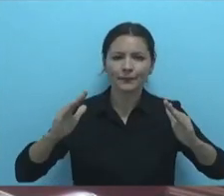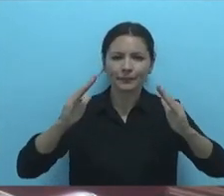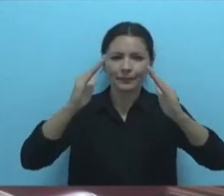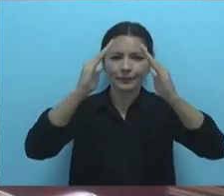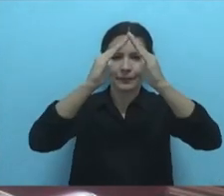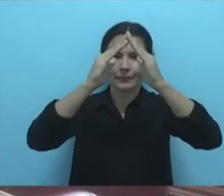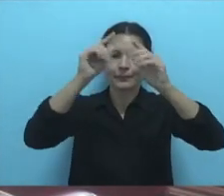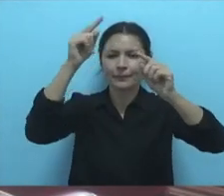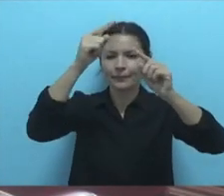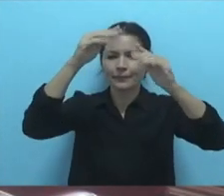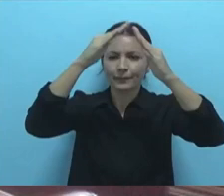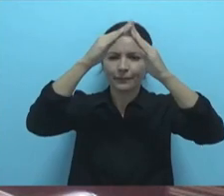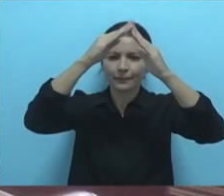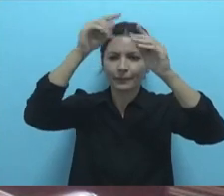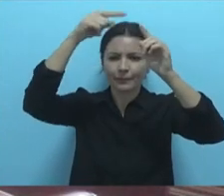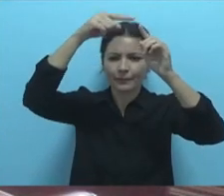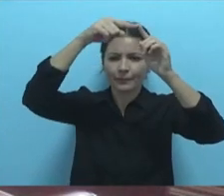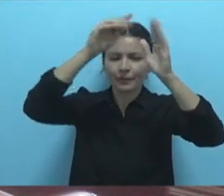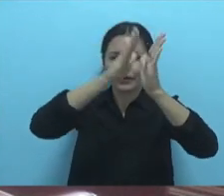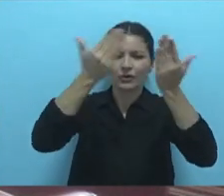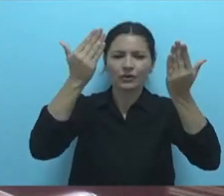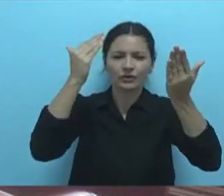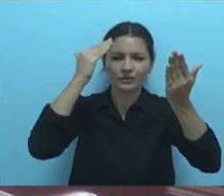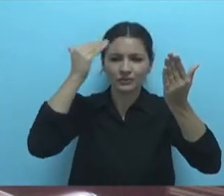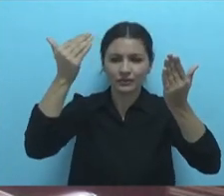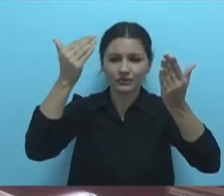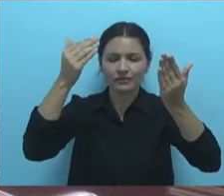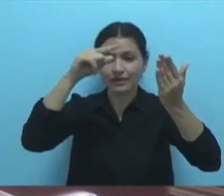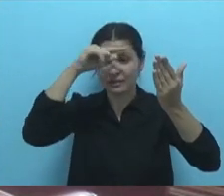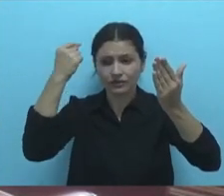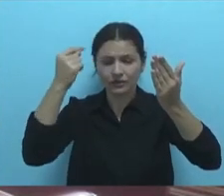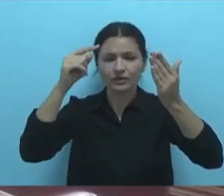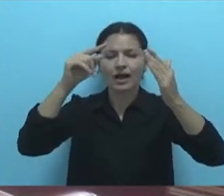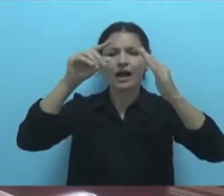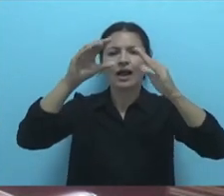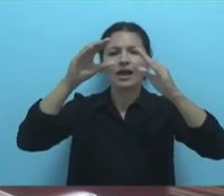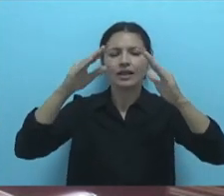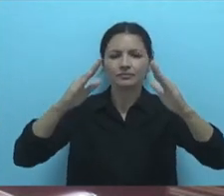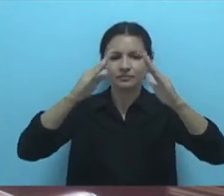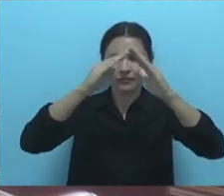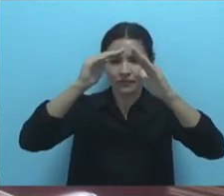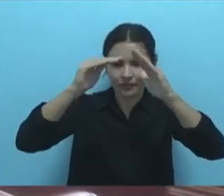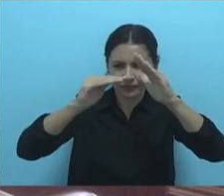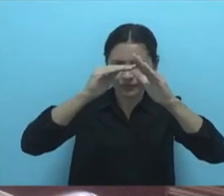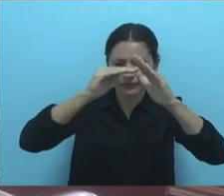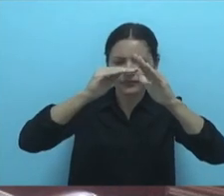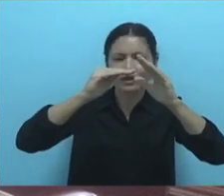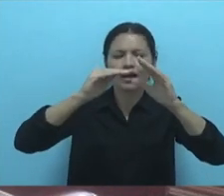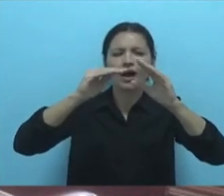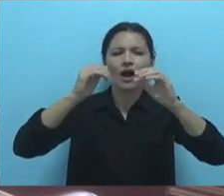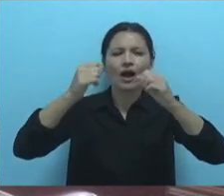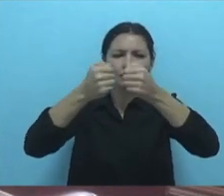arriba de todo está la Constitución Nacional los tratados internacionales y después